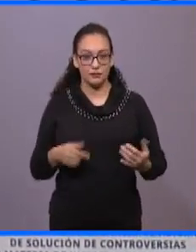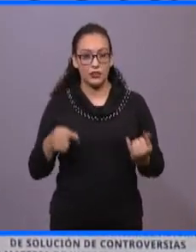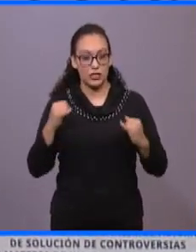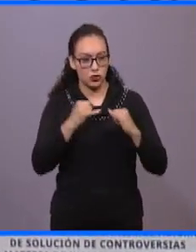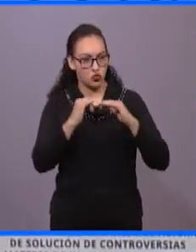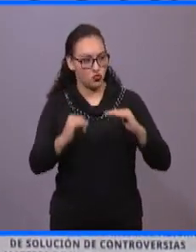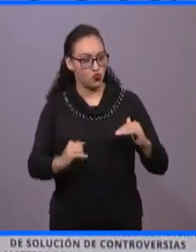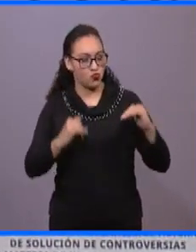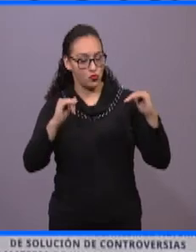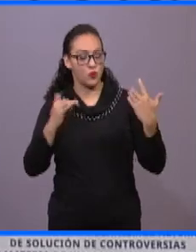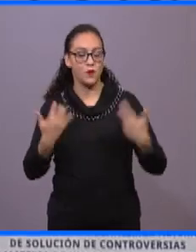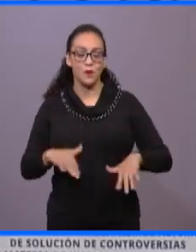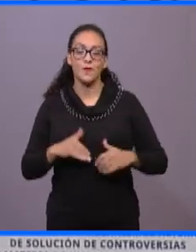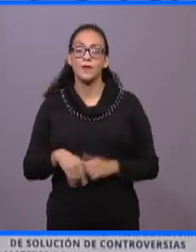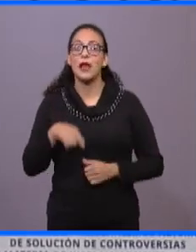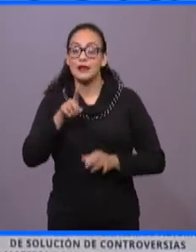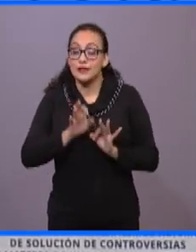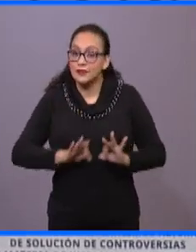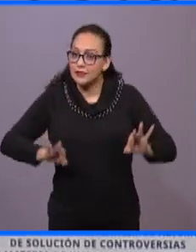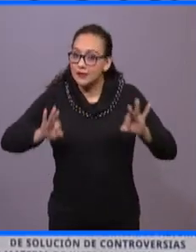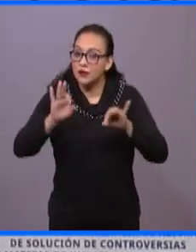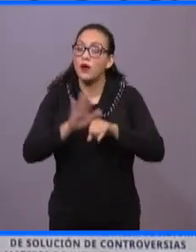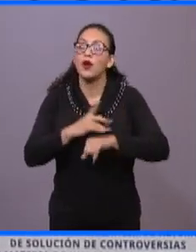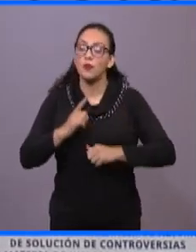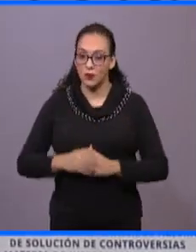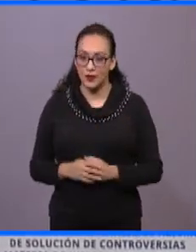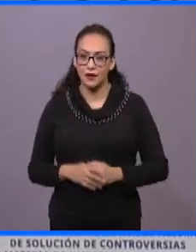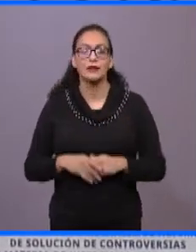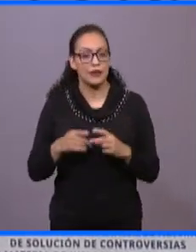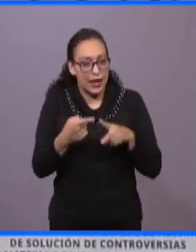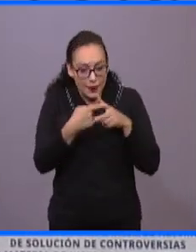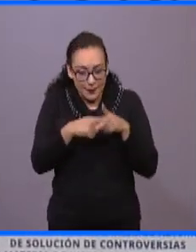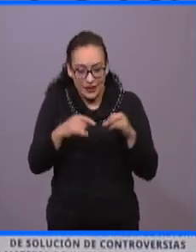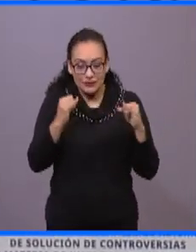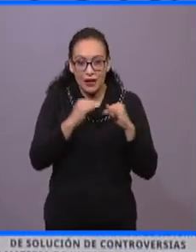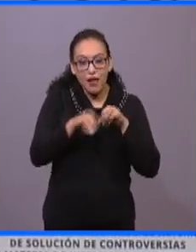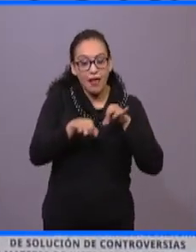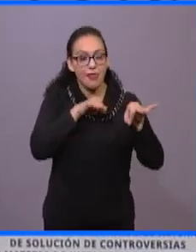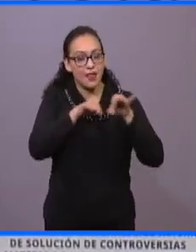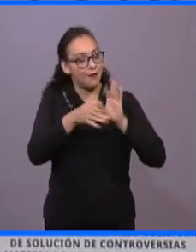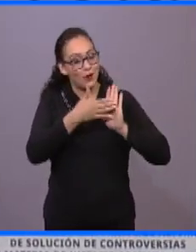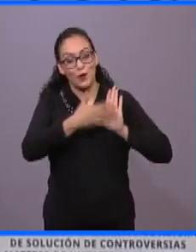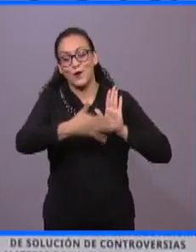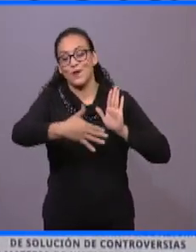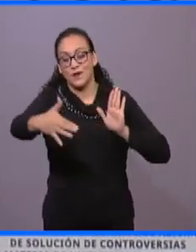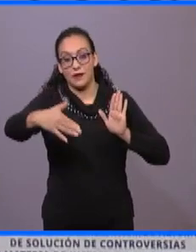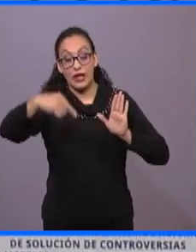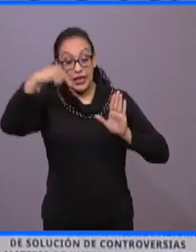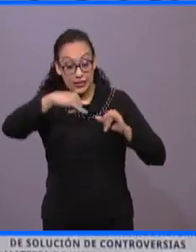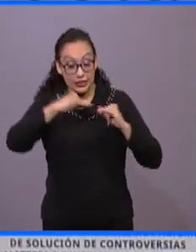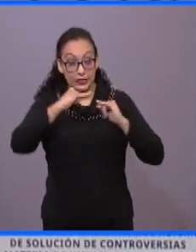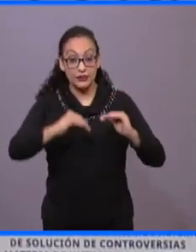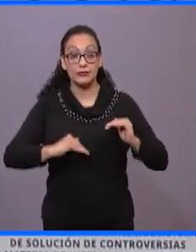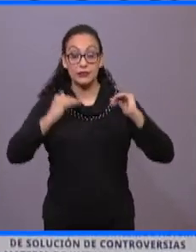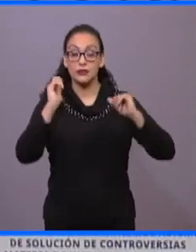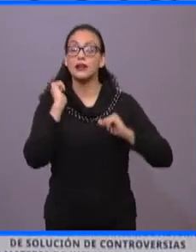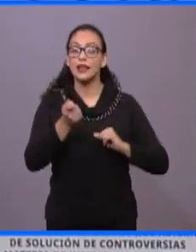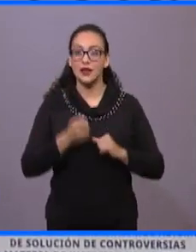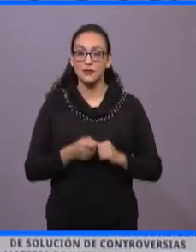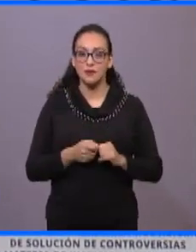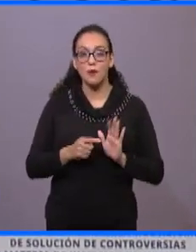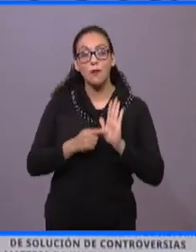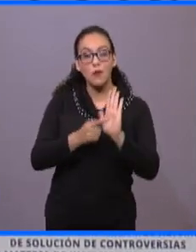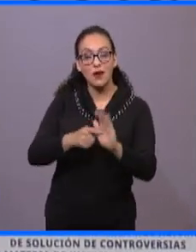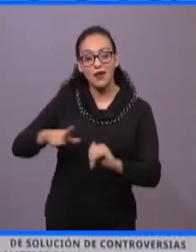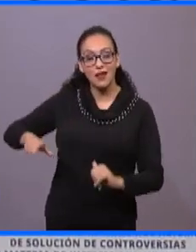histórico simboliza mucho más que el inicio de trabajos de un órgano colegiado, representa el compromiso del Estado